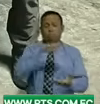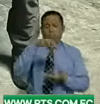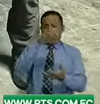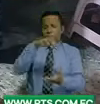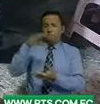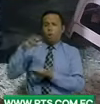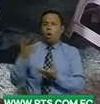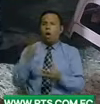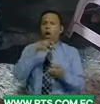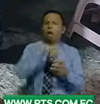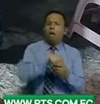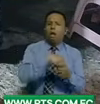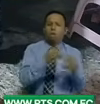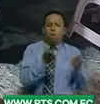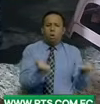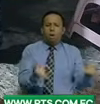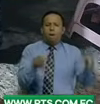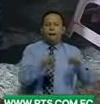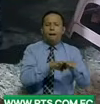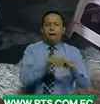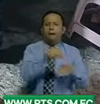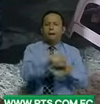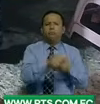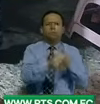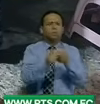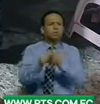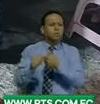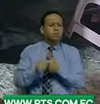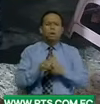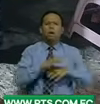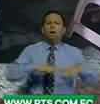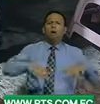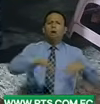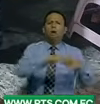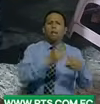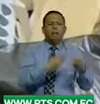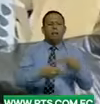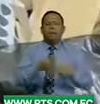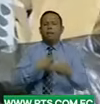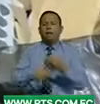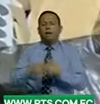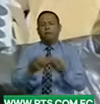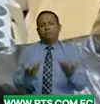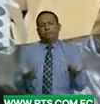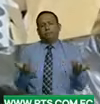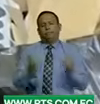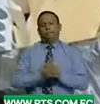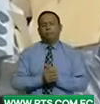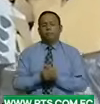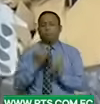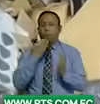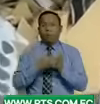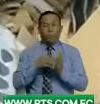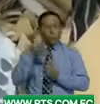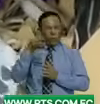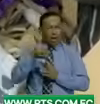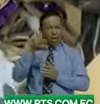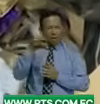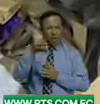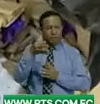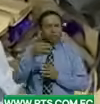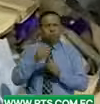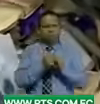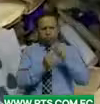estaba almacenado en cajas y aledaño a los sitios donde se venden los monigotes. Por ejemplo, en Durán se